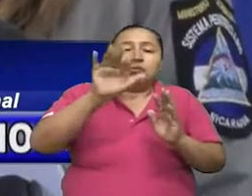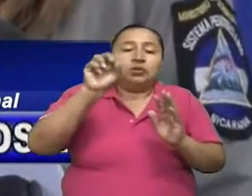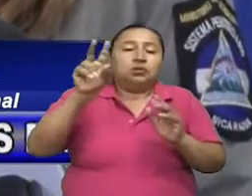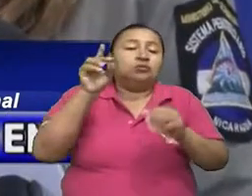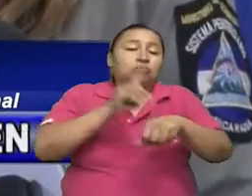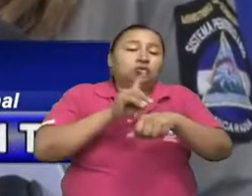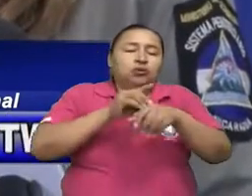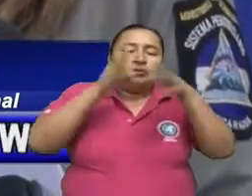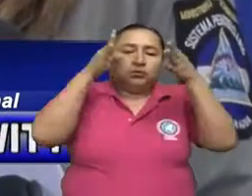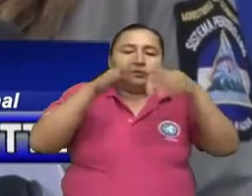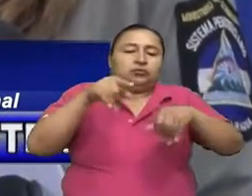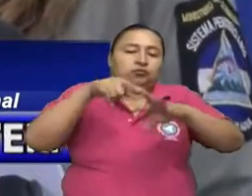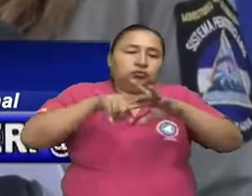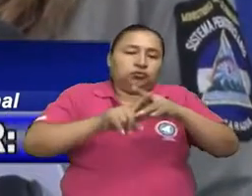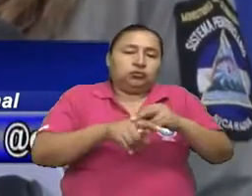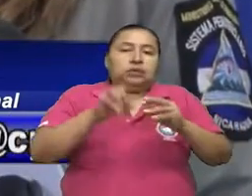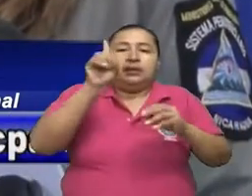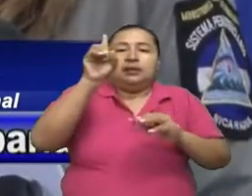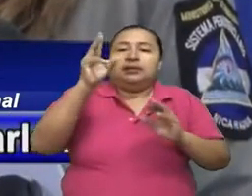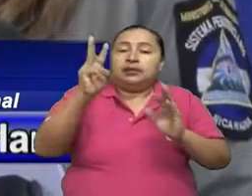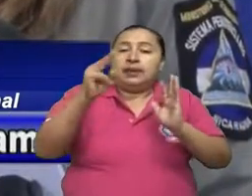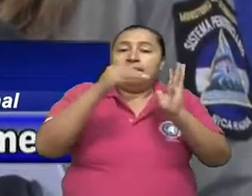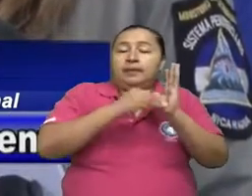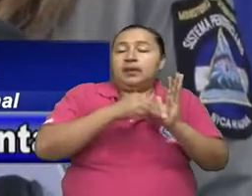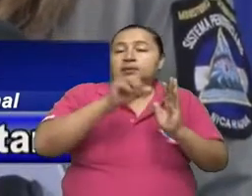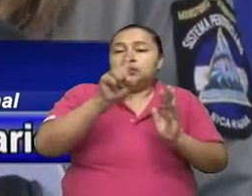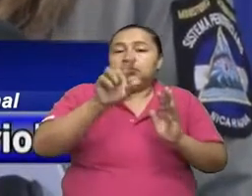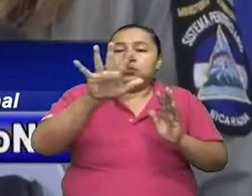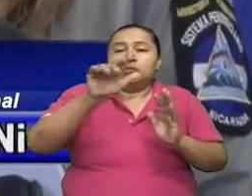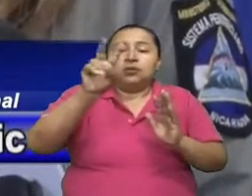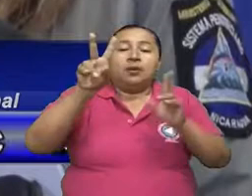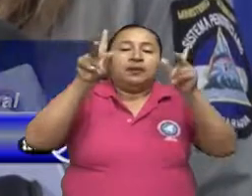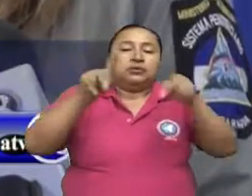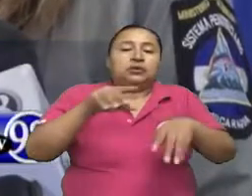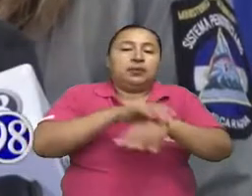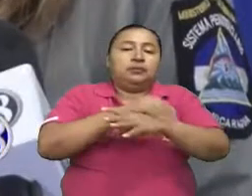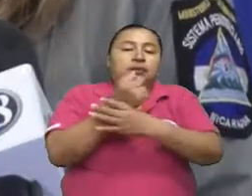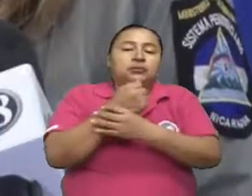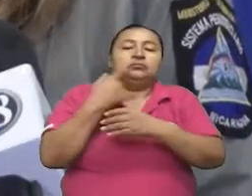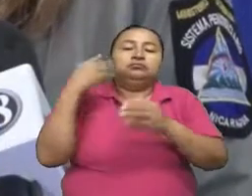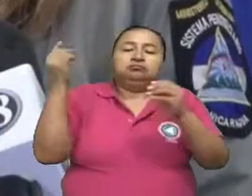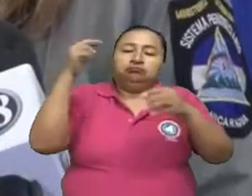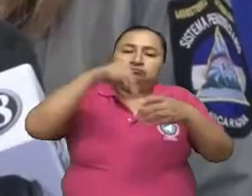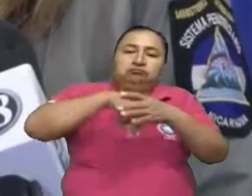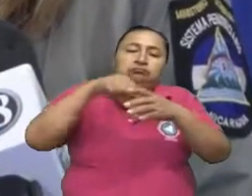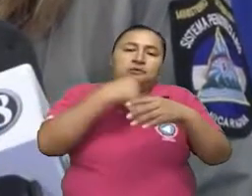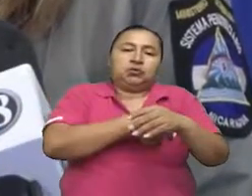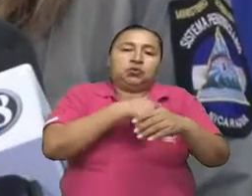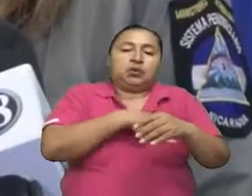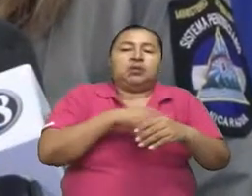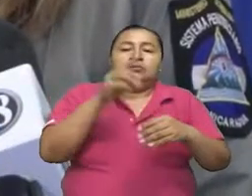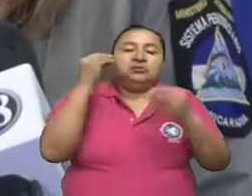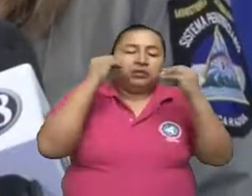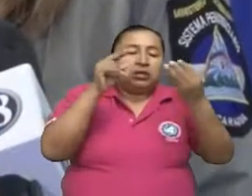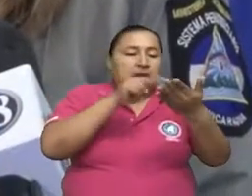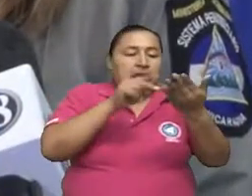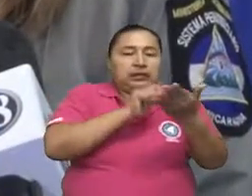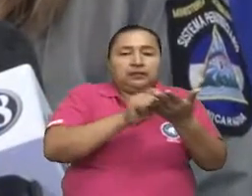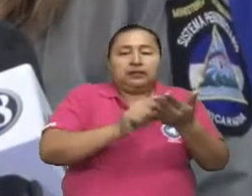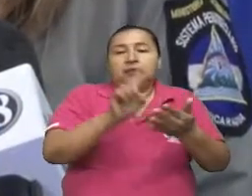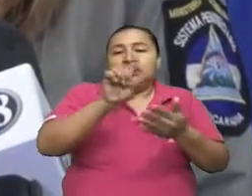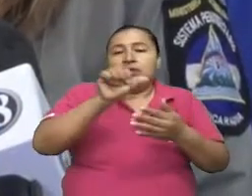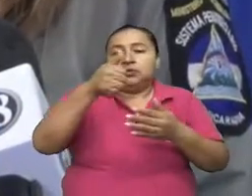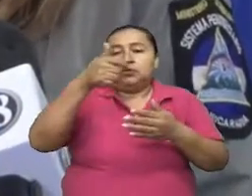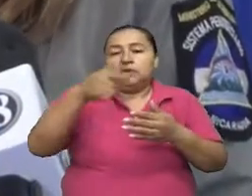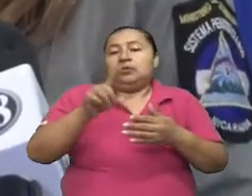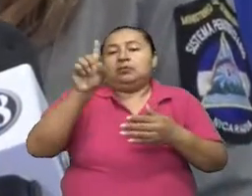médicas y psicológicas, 3.252 presos y presas e instrucción escolar en las modalidades de alfabetización primaria,